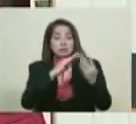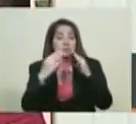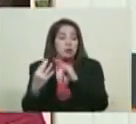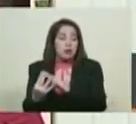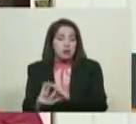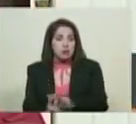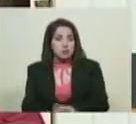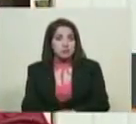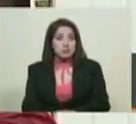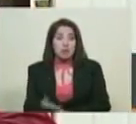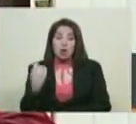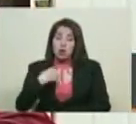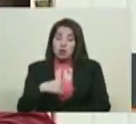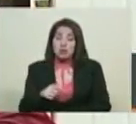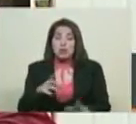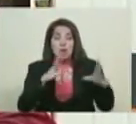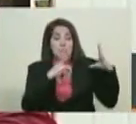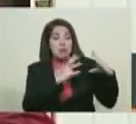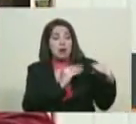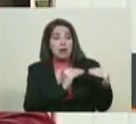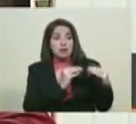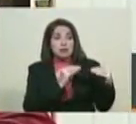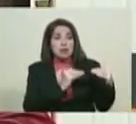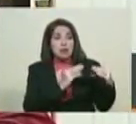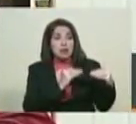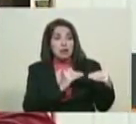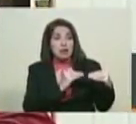esperanza de que con la firma de los acuerdos de paz